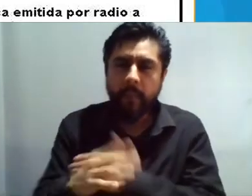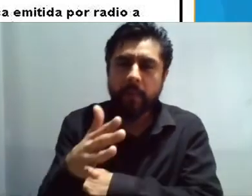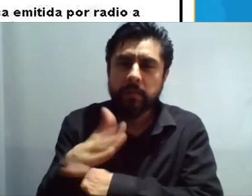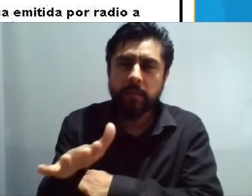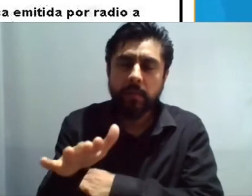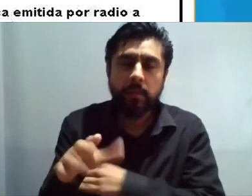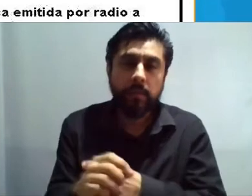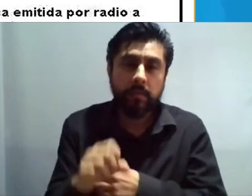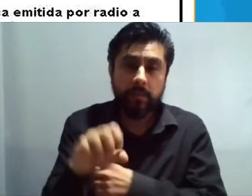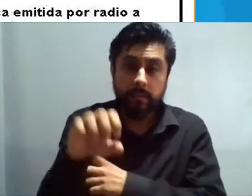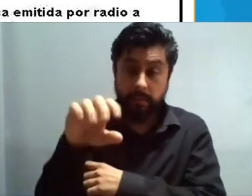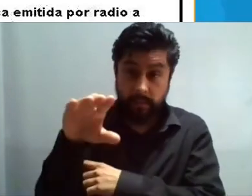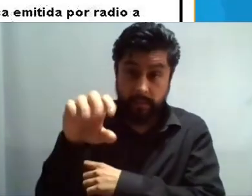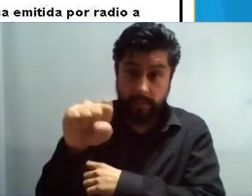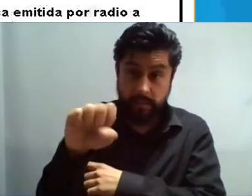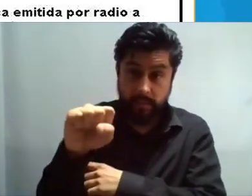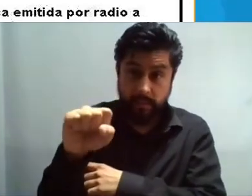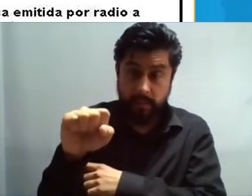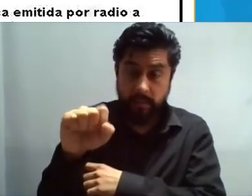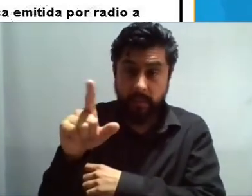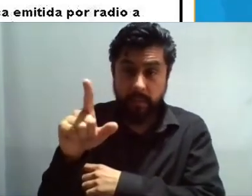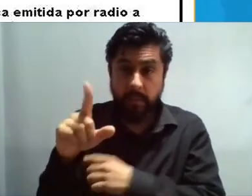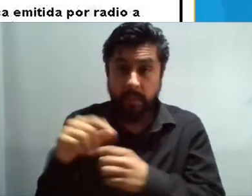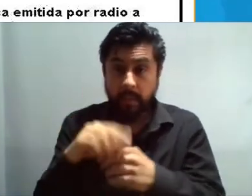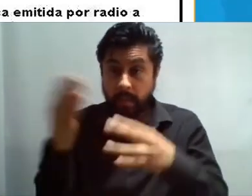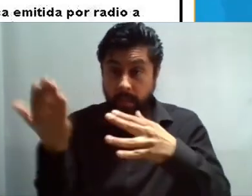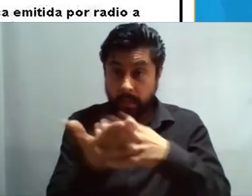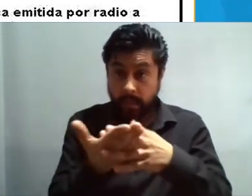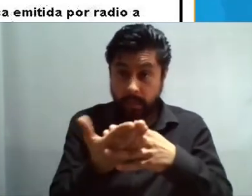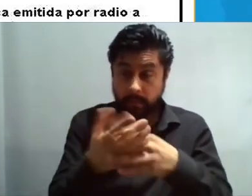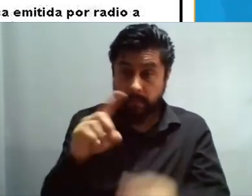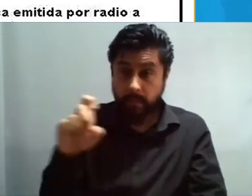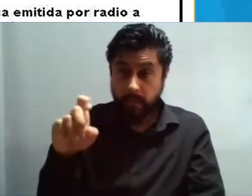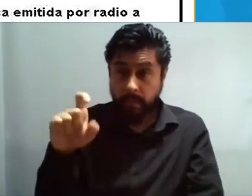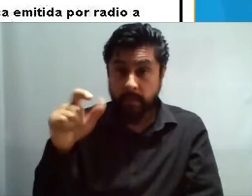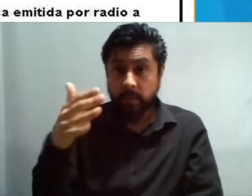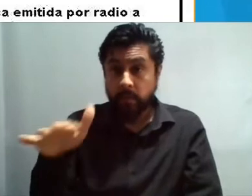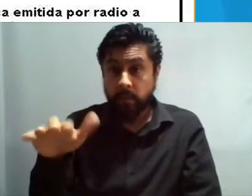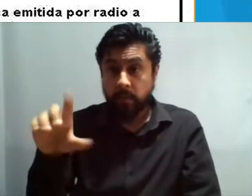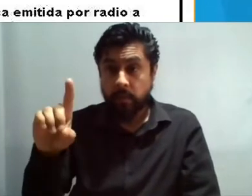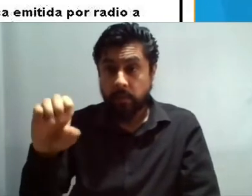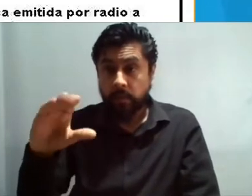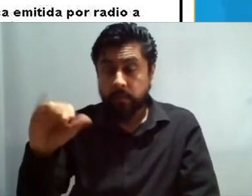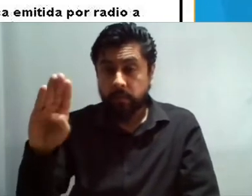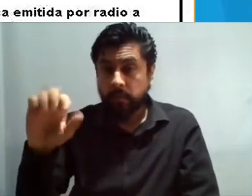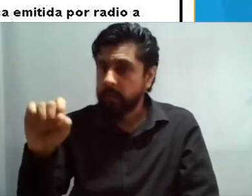mitad de 120 decibeles, no, es totalmente distinto. Se van incrementando